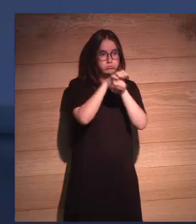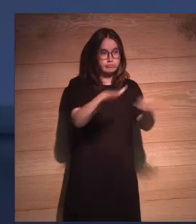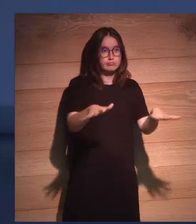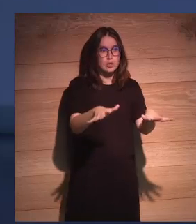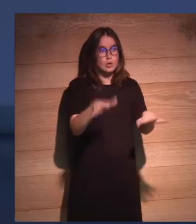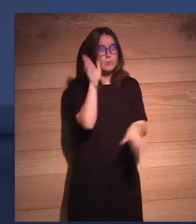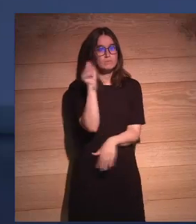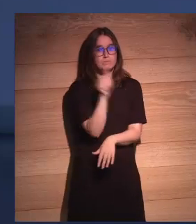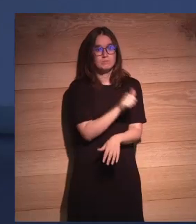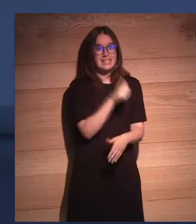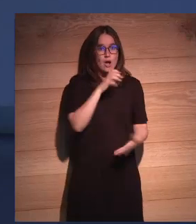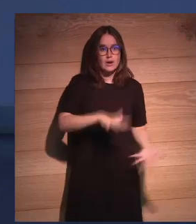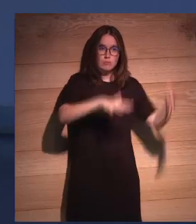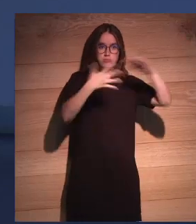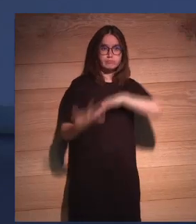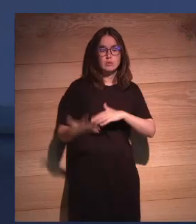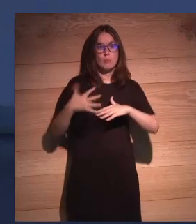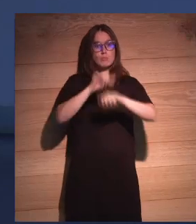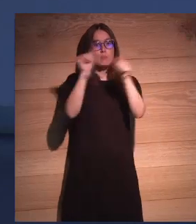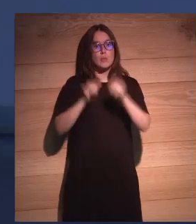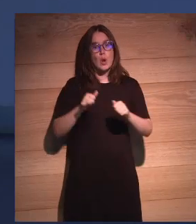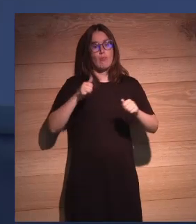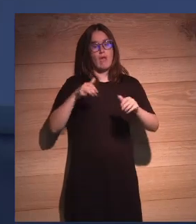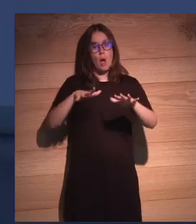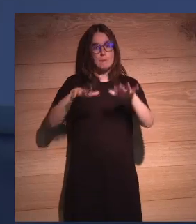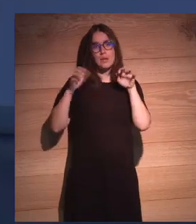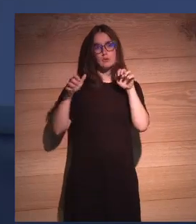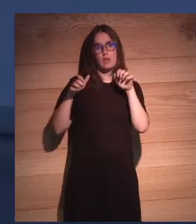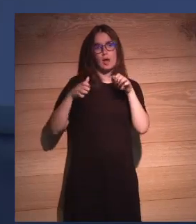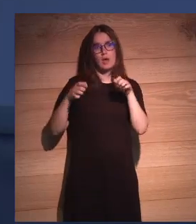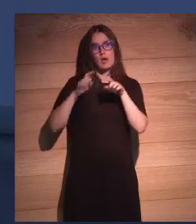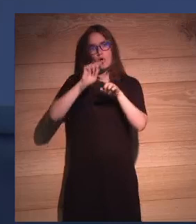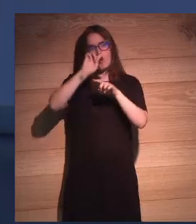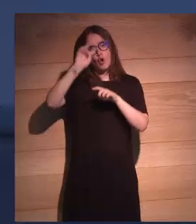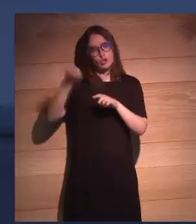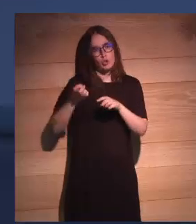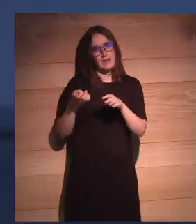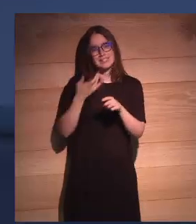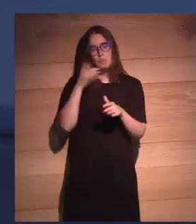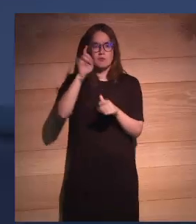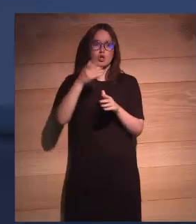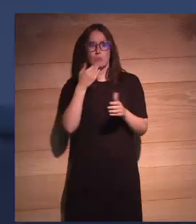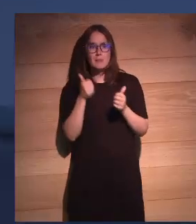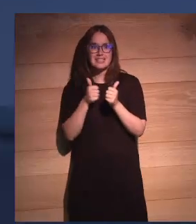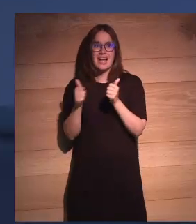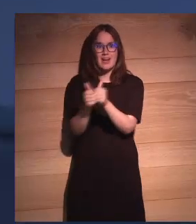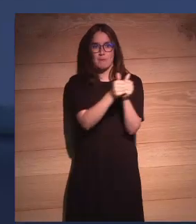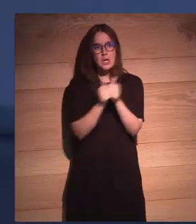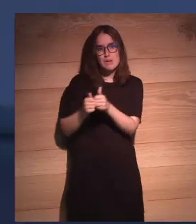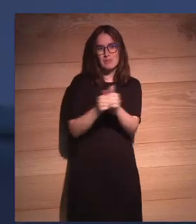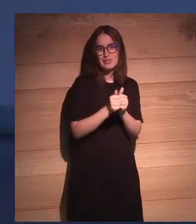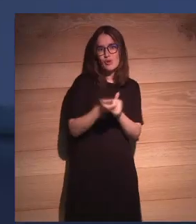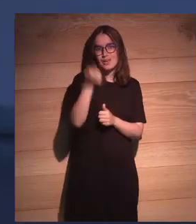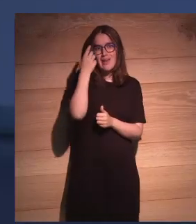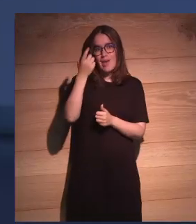hacia modelos de aprendizaje mucho más activos, donde el papel del profesor empieza a ser un poco más de acompañamiento y el